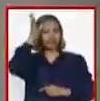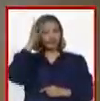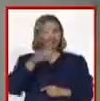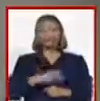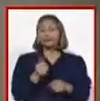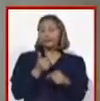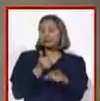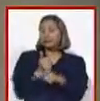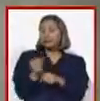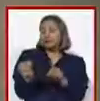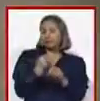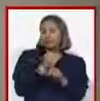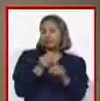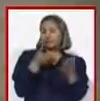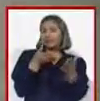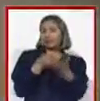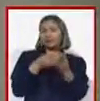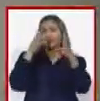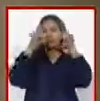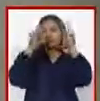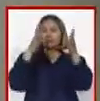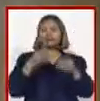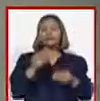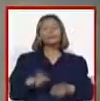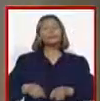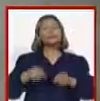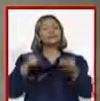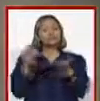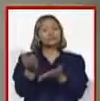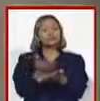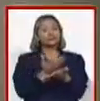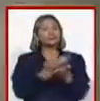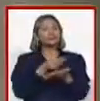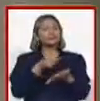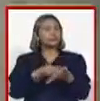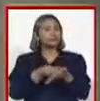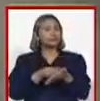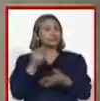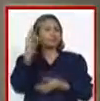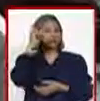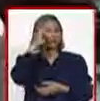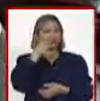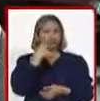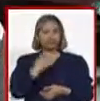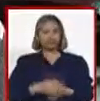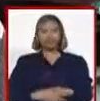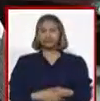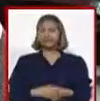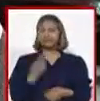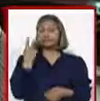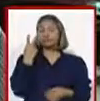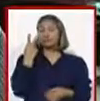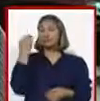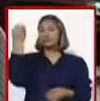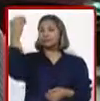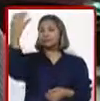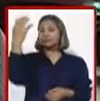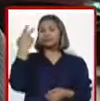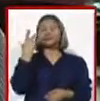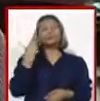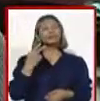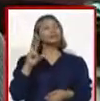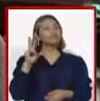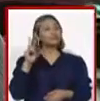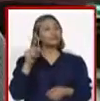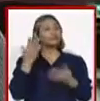familia acusado de golpear a una profesora. Denuncian cobros irregulares. Si ustedes se han fijado en sus propias cámaras,